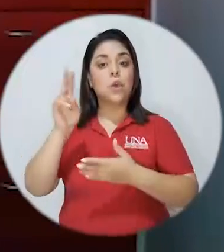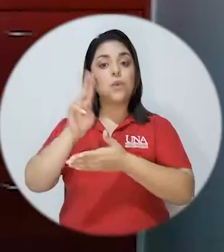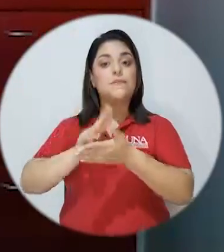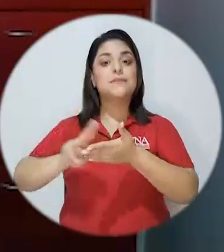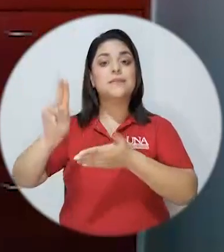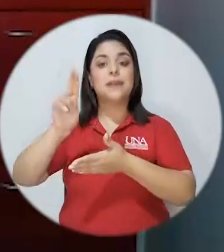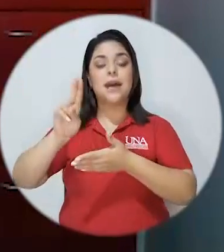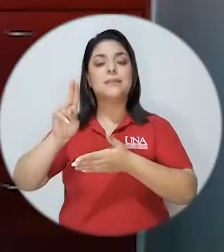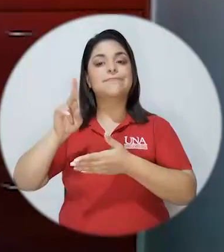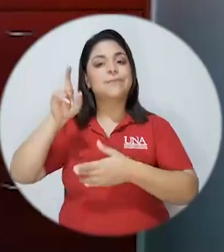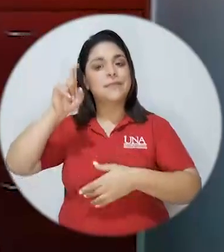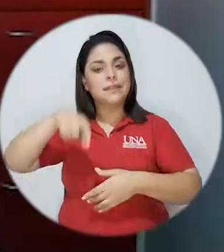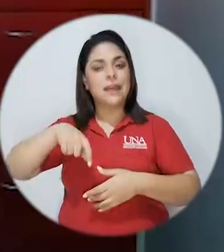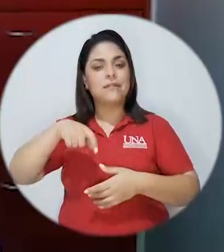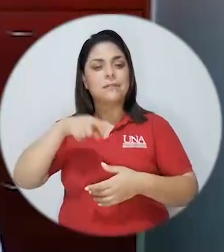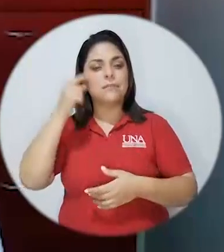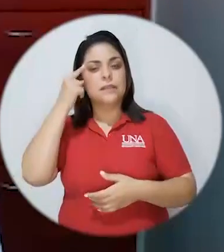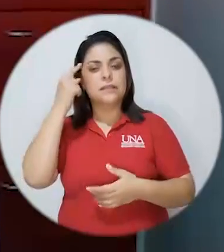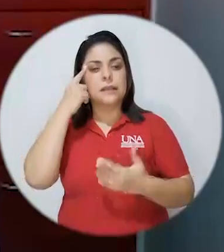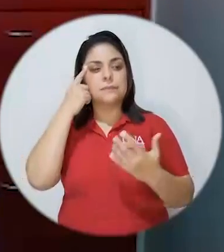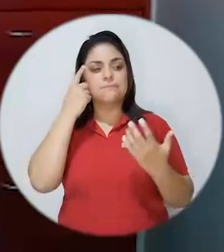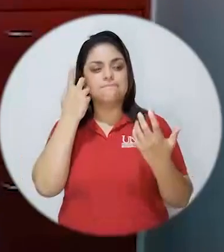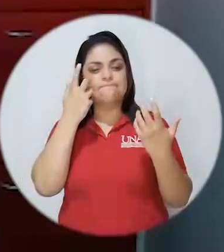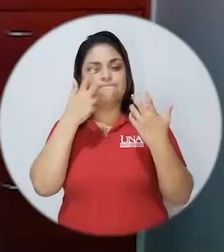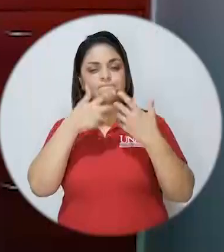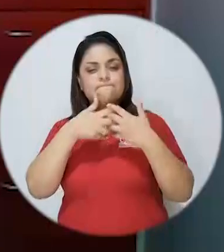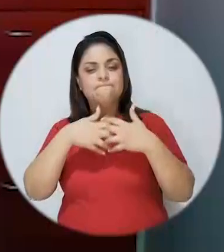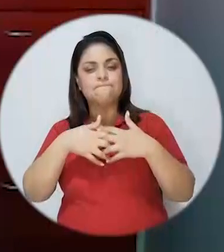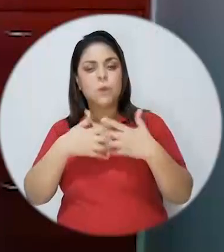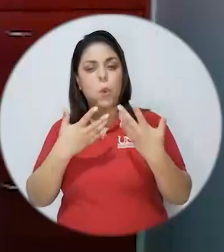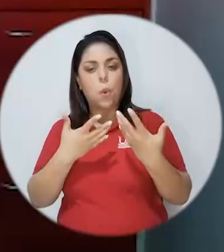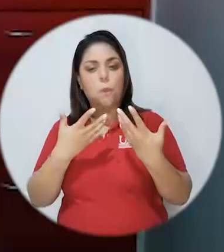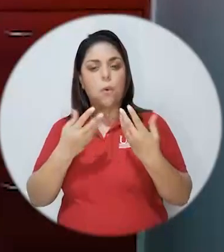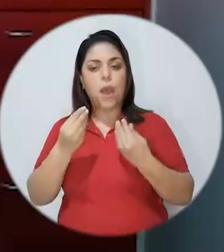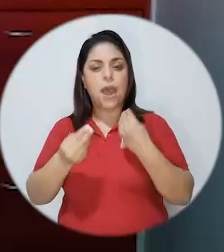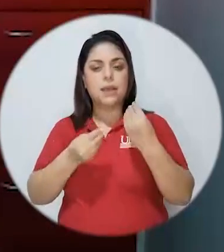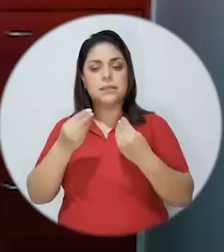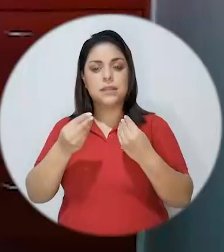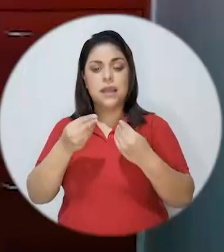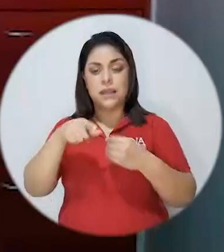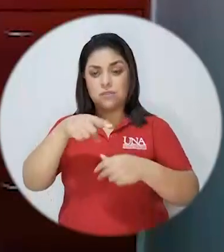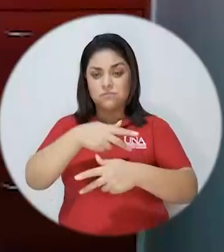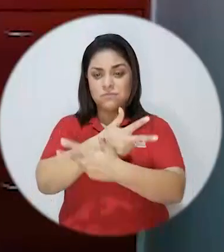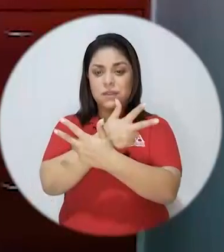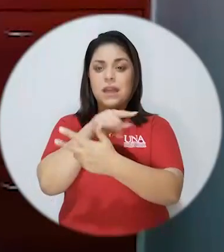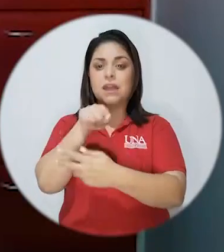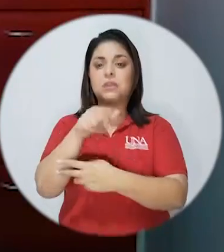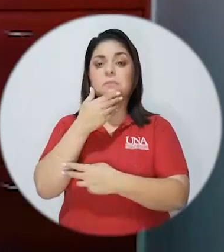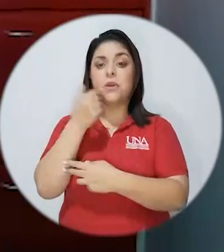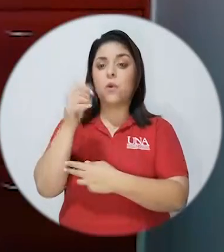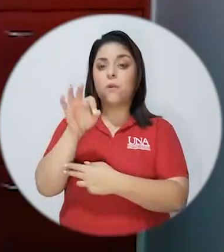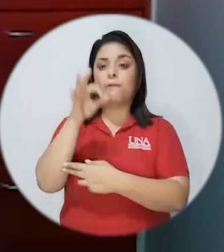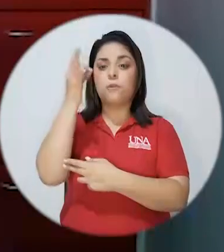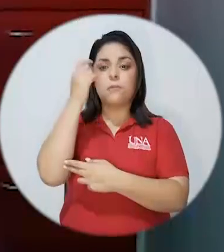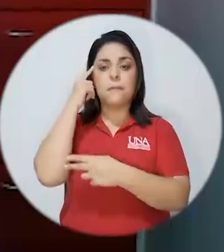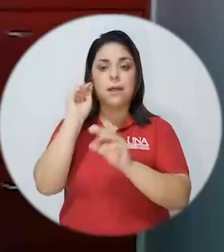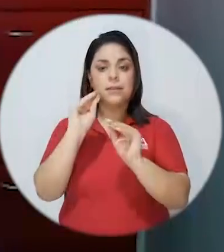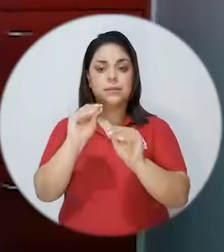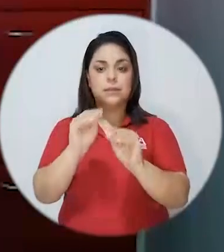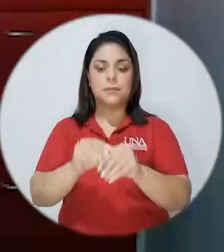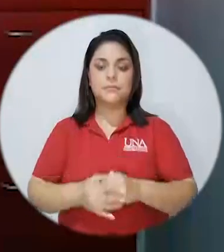también deben replantearse si la educación telepresencial es la mejor alternativa para poder prestar este servicio